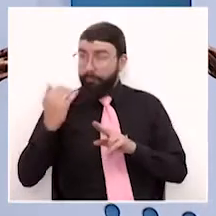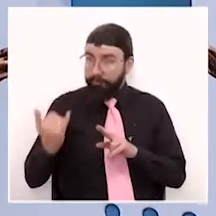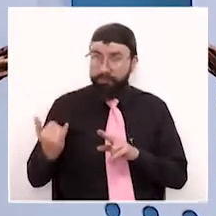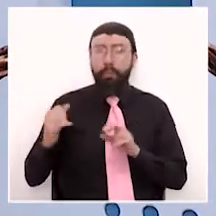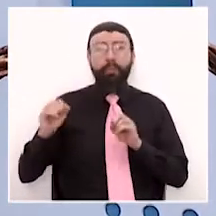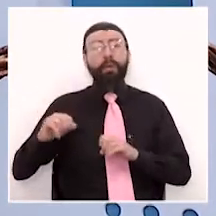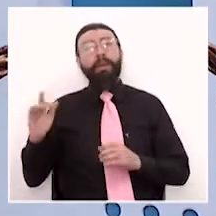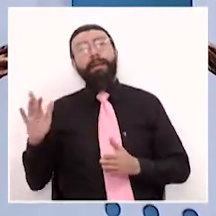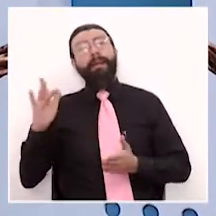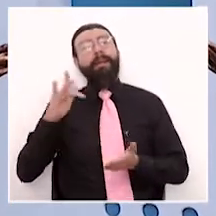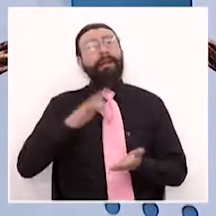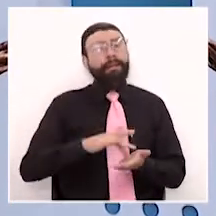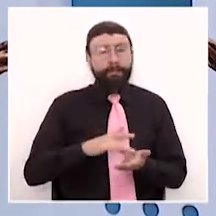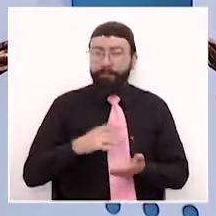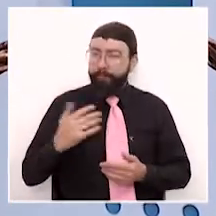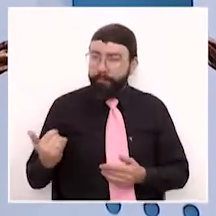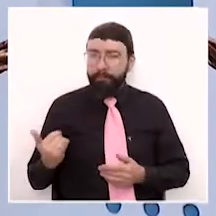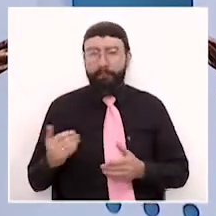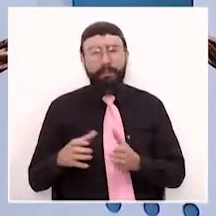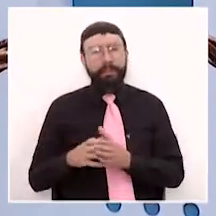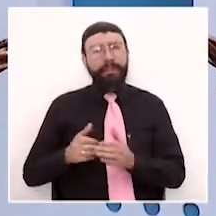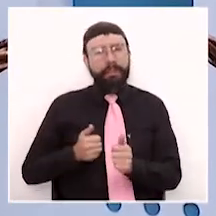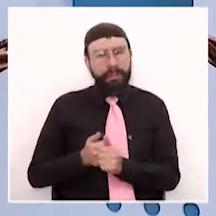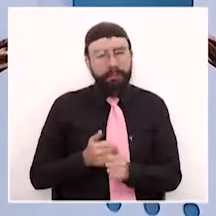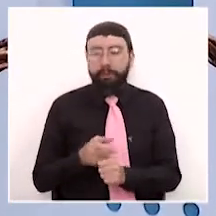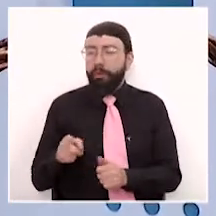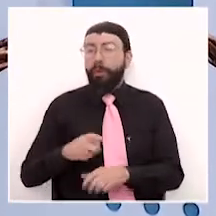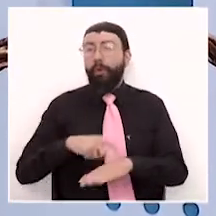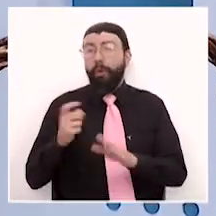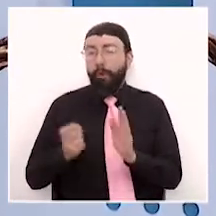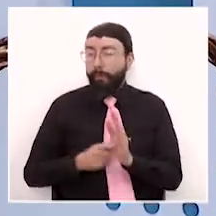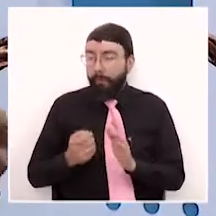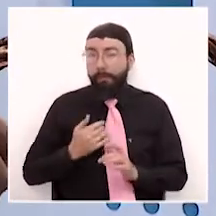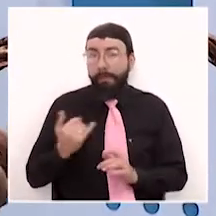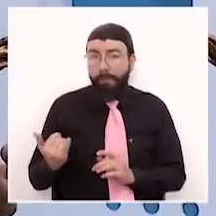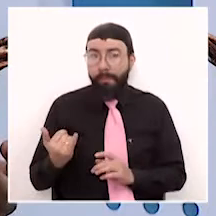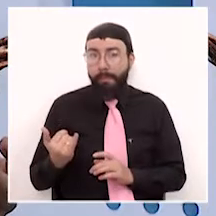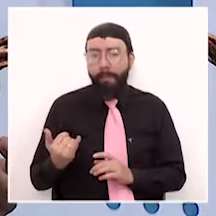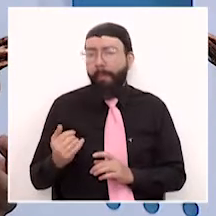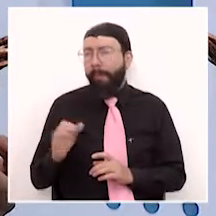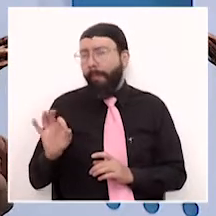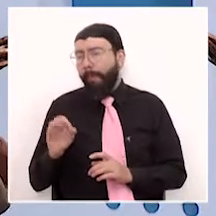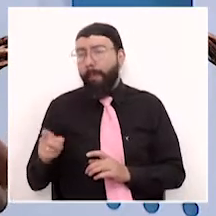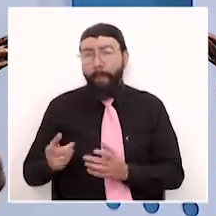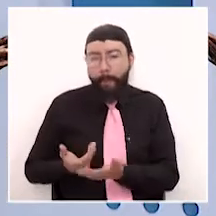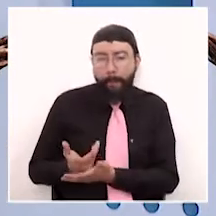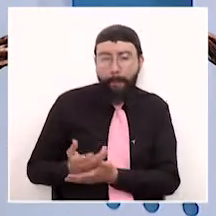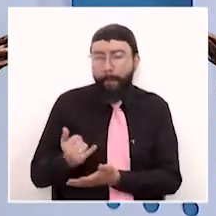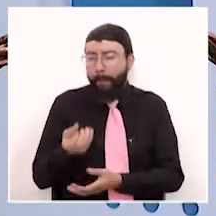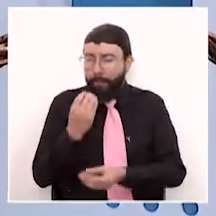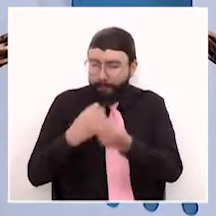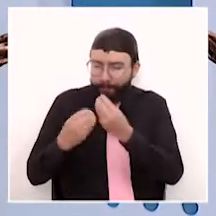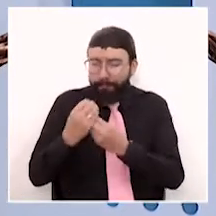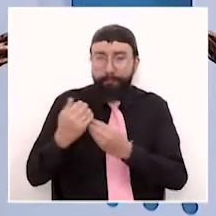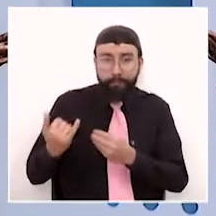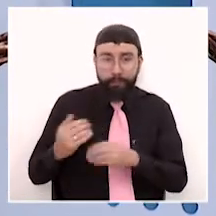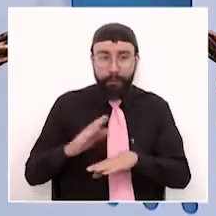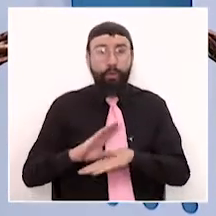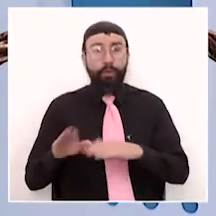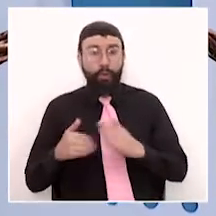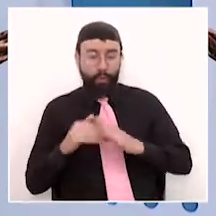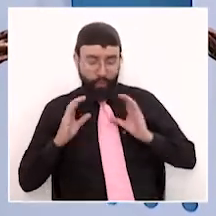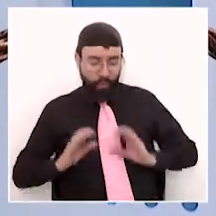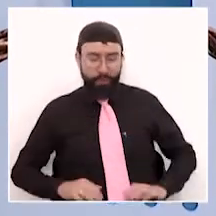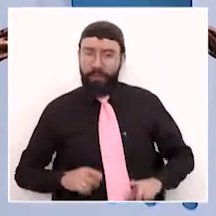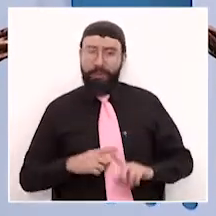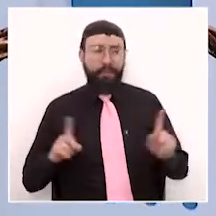ir a recibir, digamos que una asesoría completa acerca de unas recomendaciones de alimentación, ya que todos somos cuerpos diferentes y